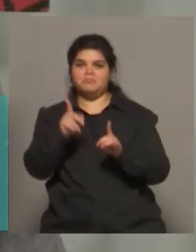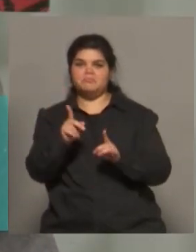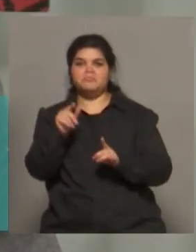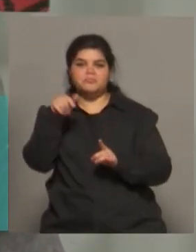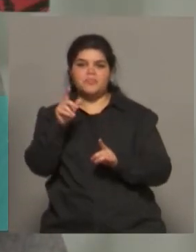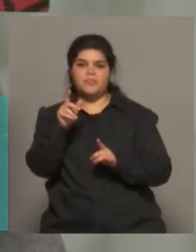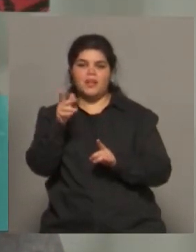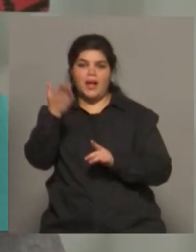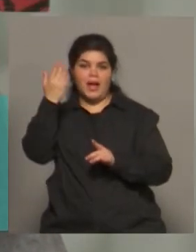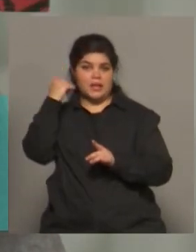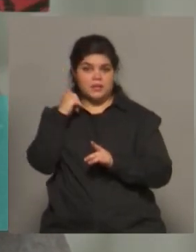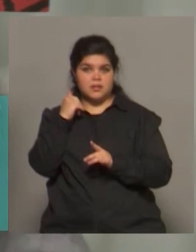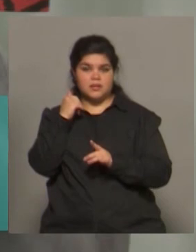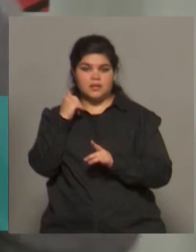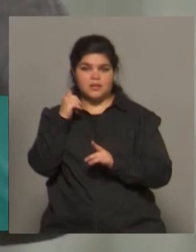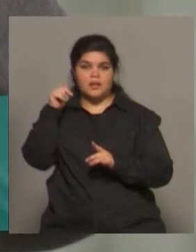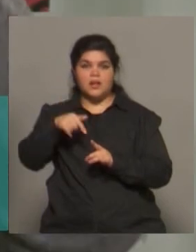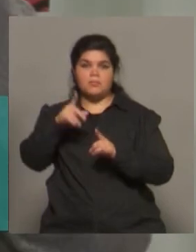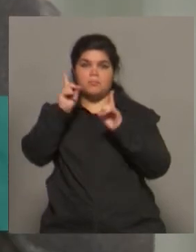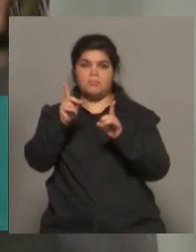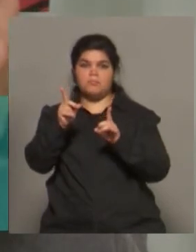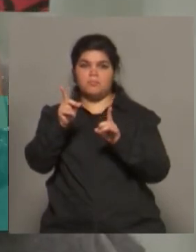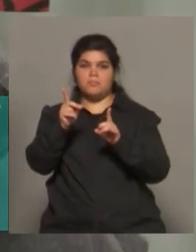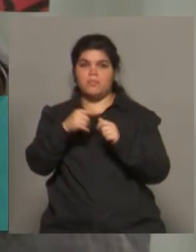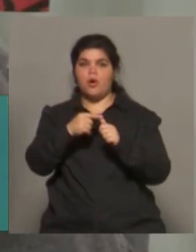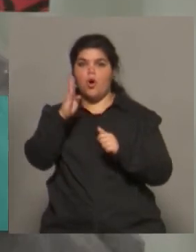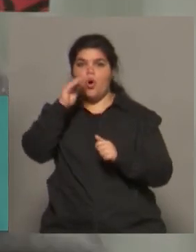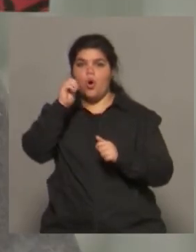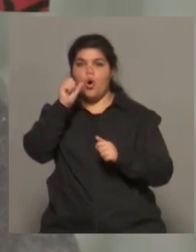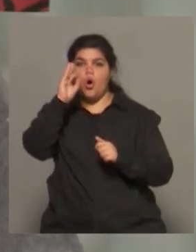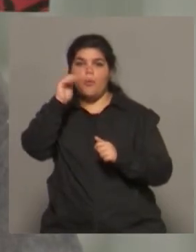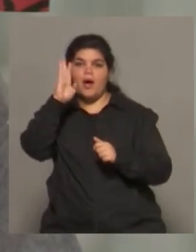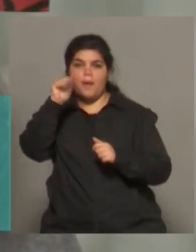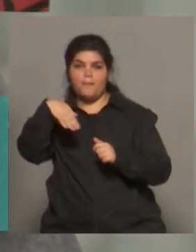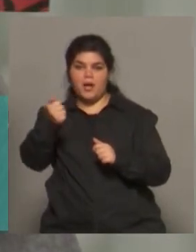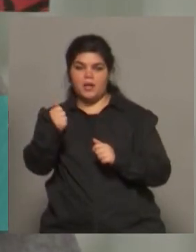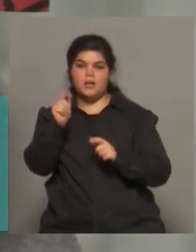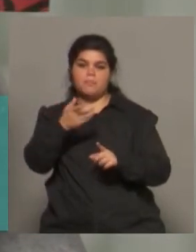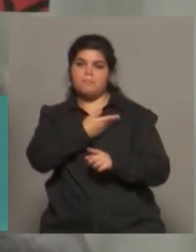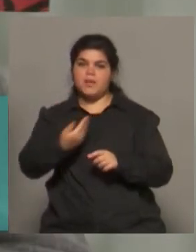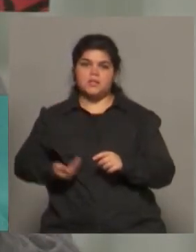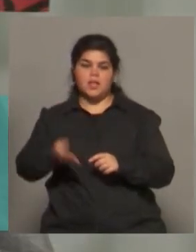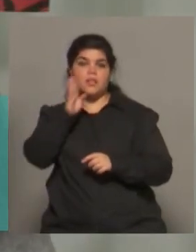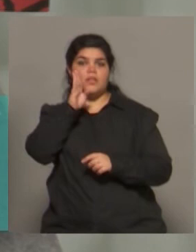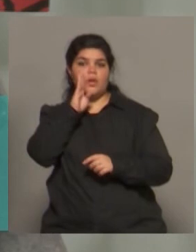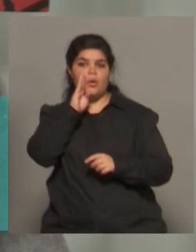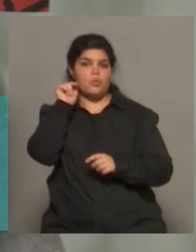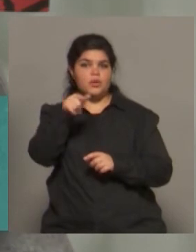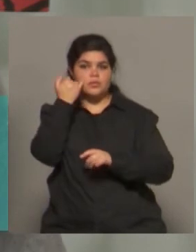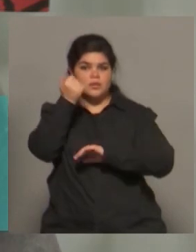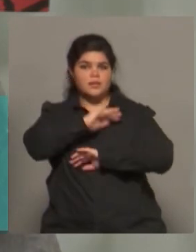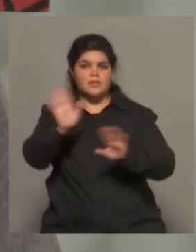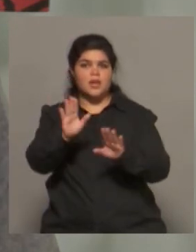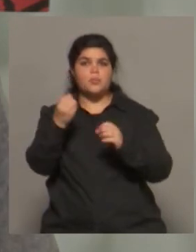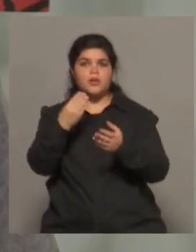la gran apuesta que tenía desde Barack Obama y las distintas presidencias norteamericanas, ya fue tumbada por